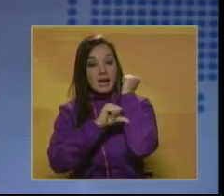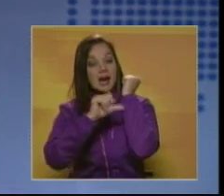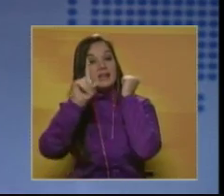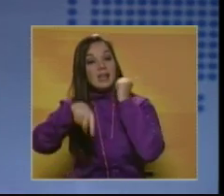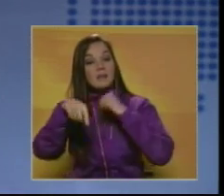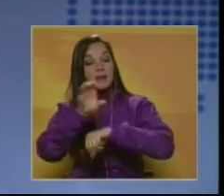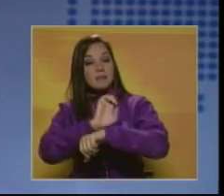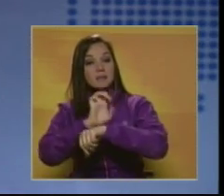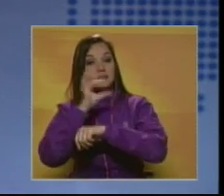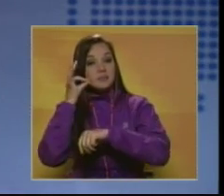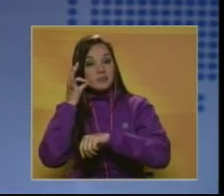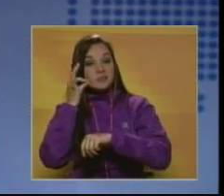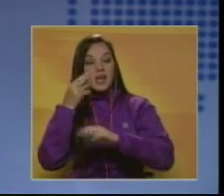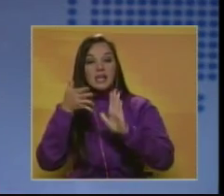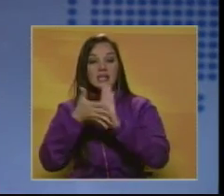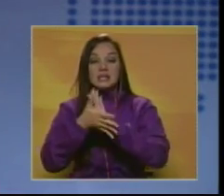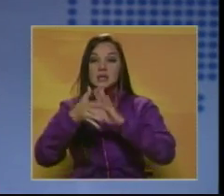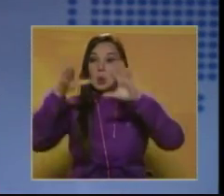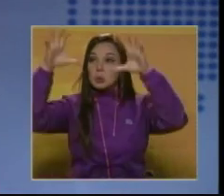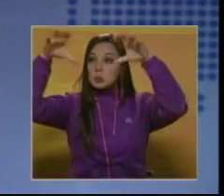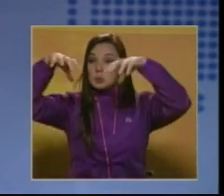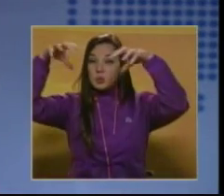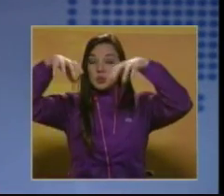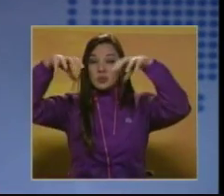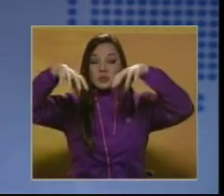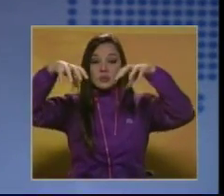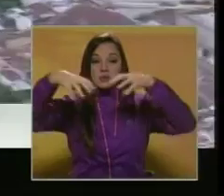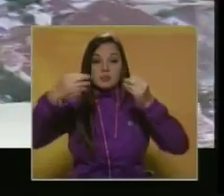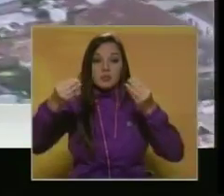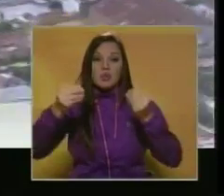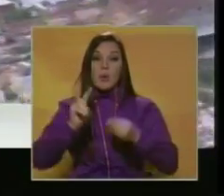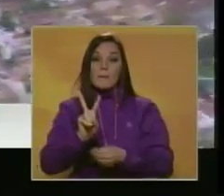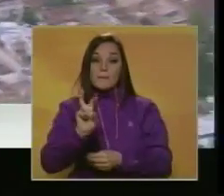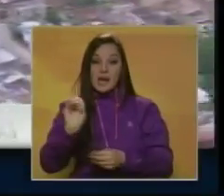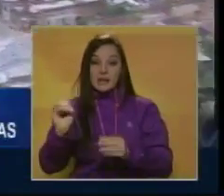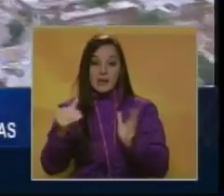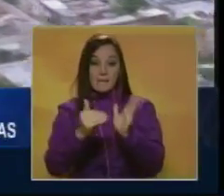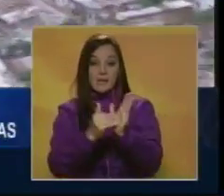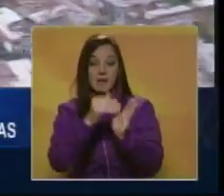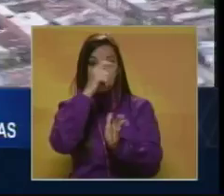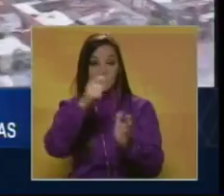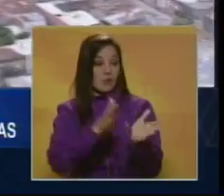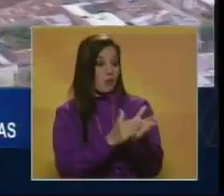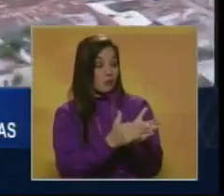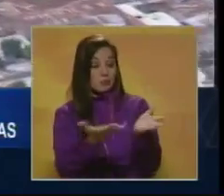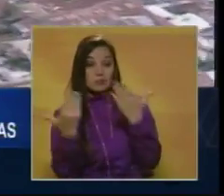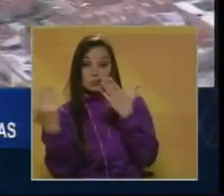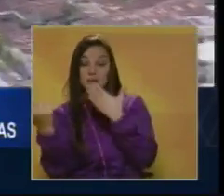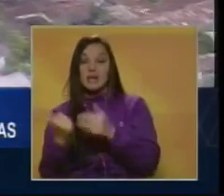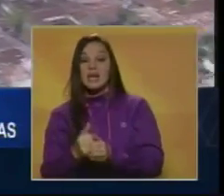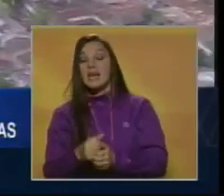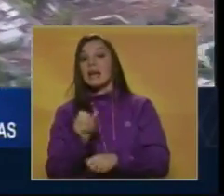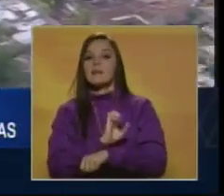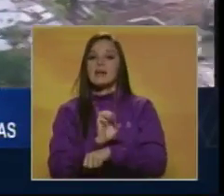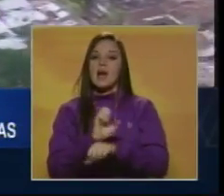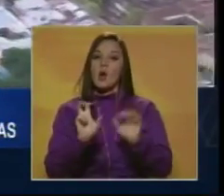que han provocado la evacuación de al menos 20.000 personas. El Sistema Nacional de Emergencia Uruguayo informó que